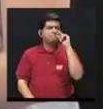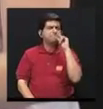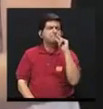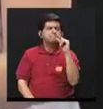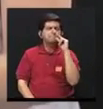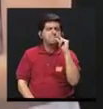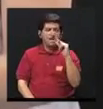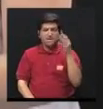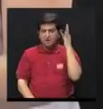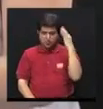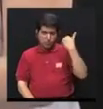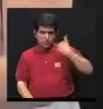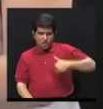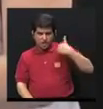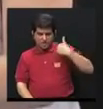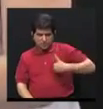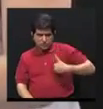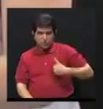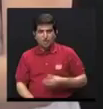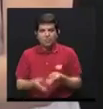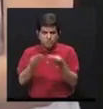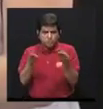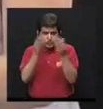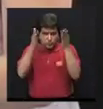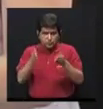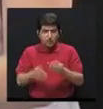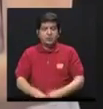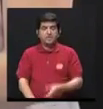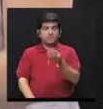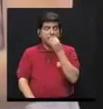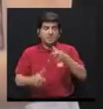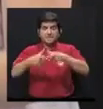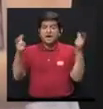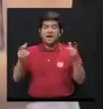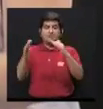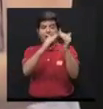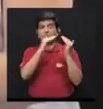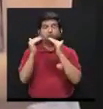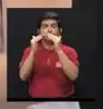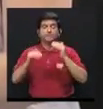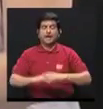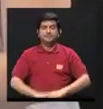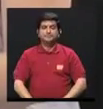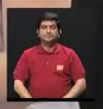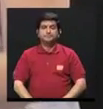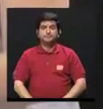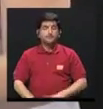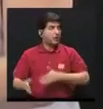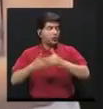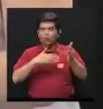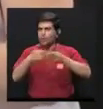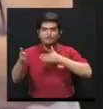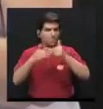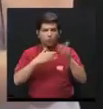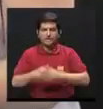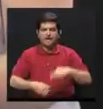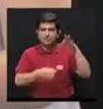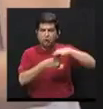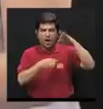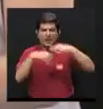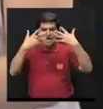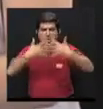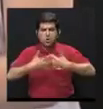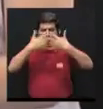pequeñas son los que en realidad alimentan a la mayoría de la población. Aun cuando la agricultura industrial, el